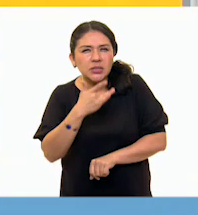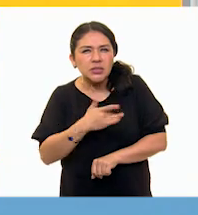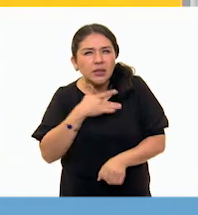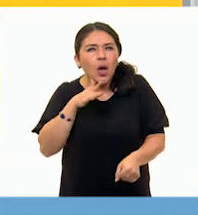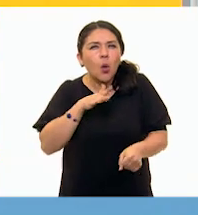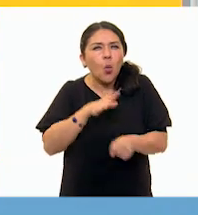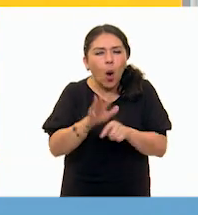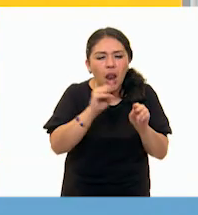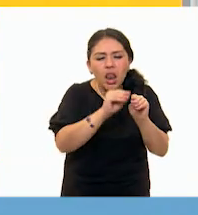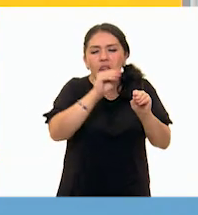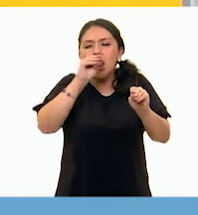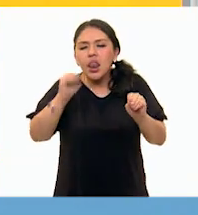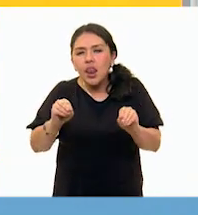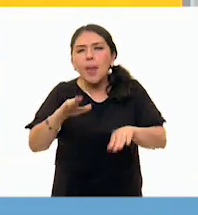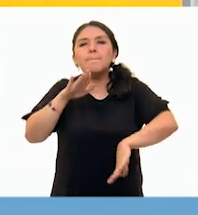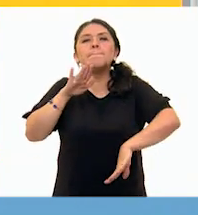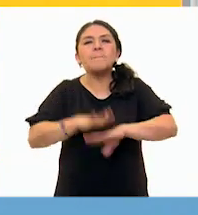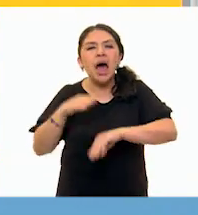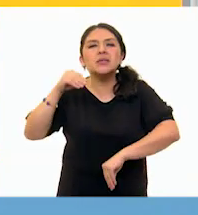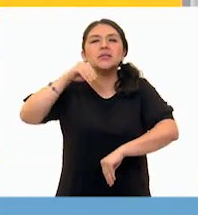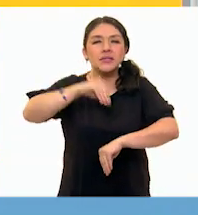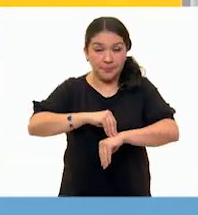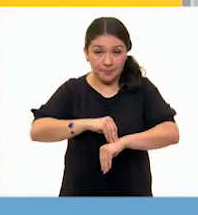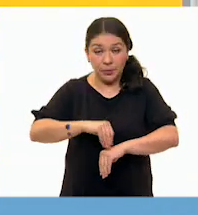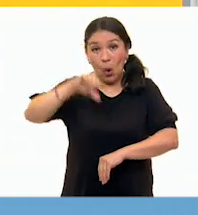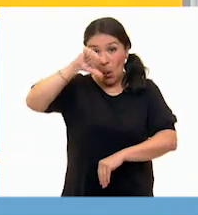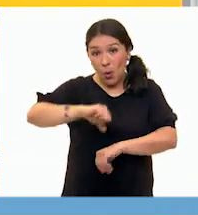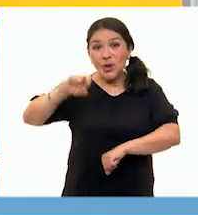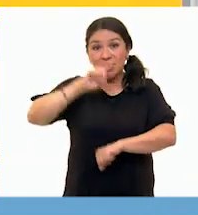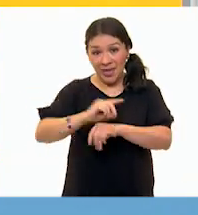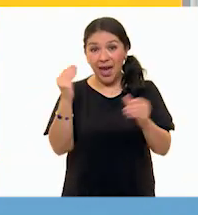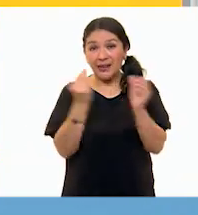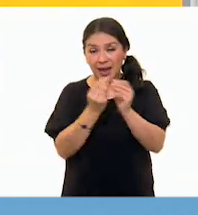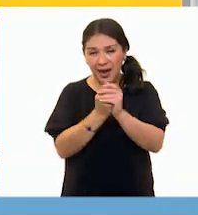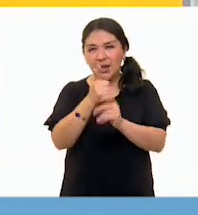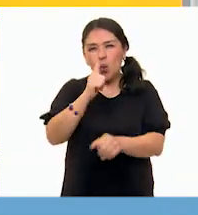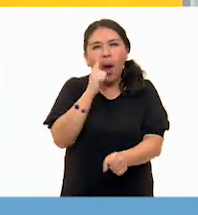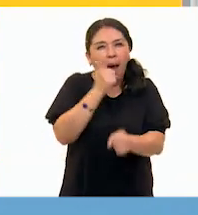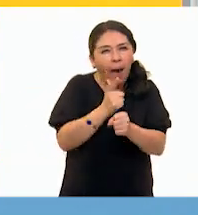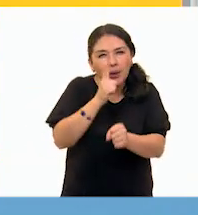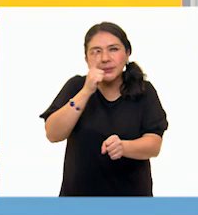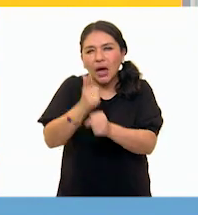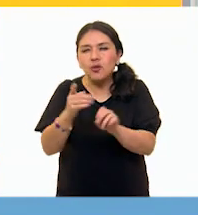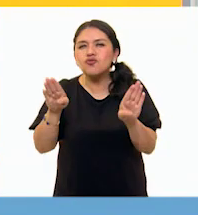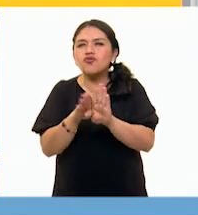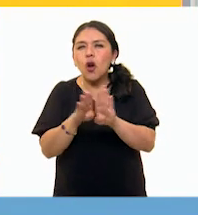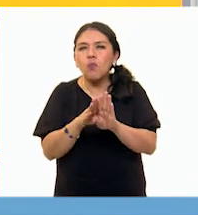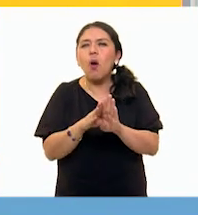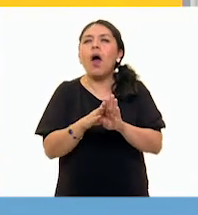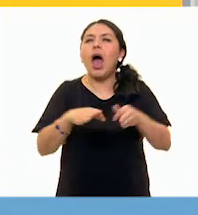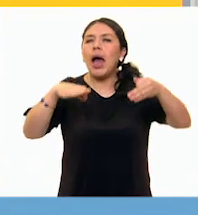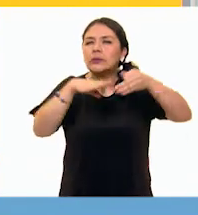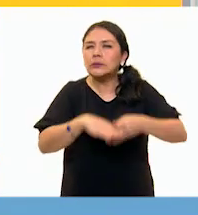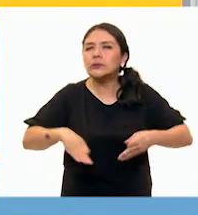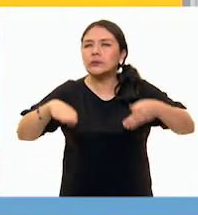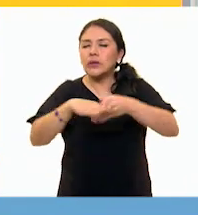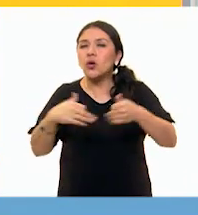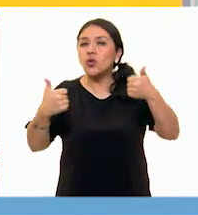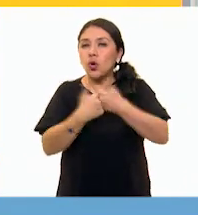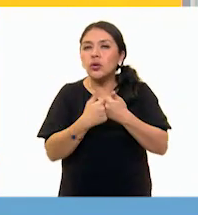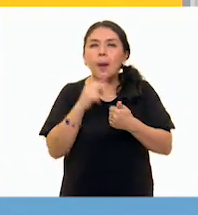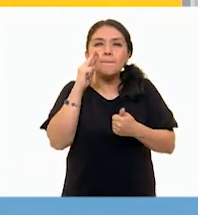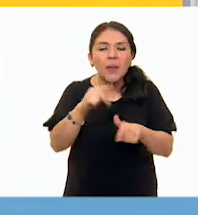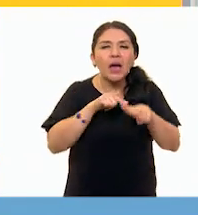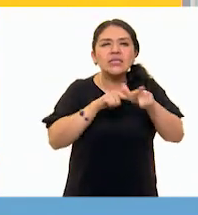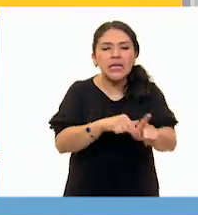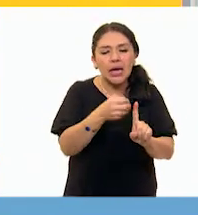puede ser el siguiente término. En esta sesión identificaremos la regularidad de una sucesión